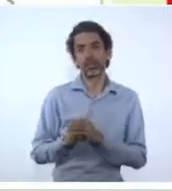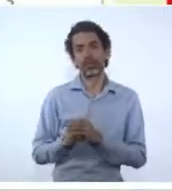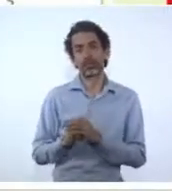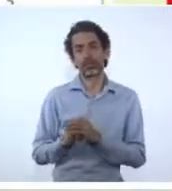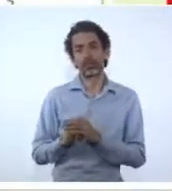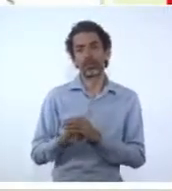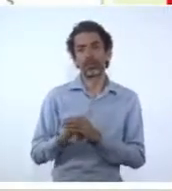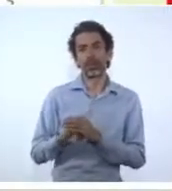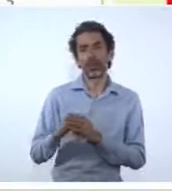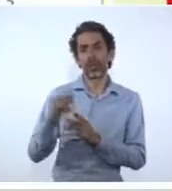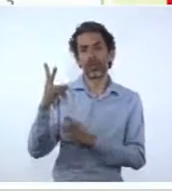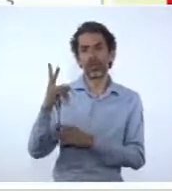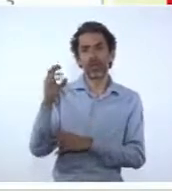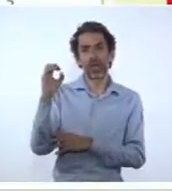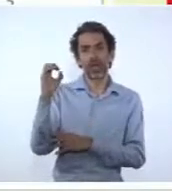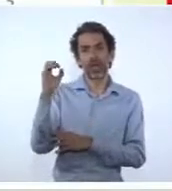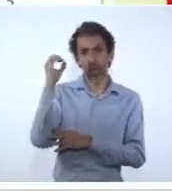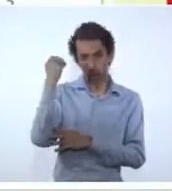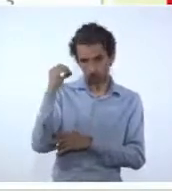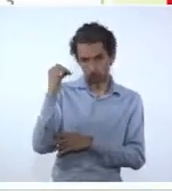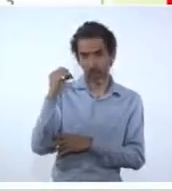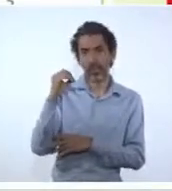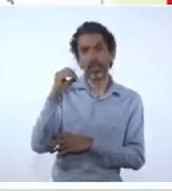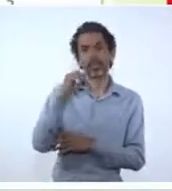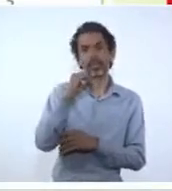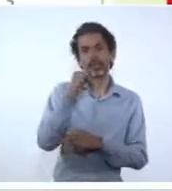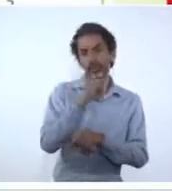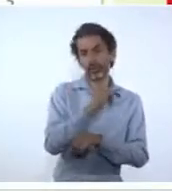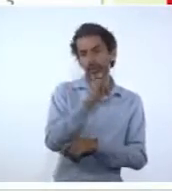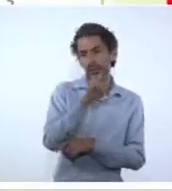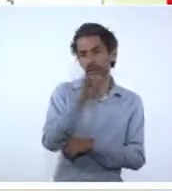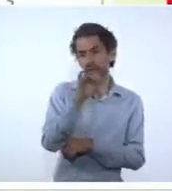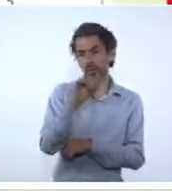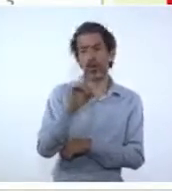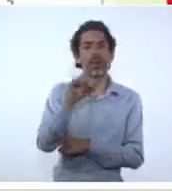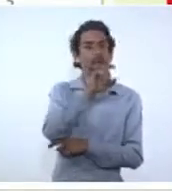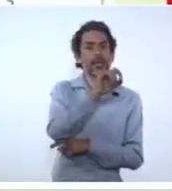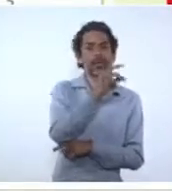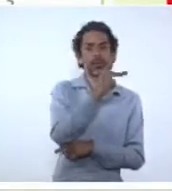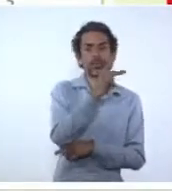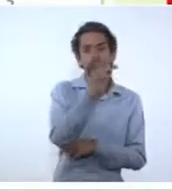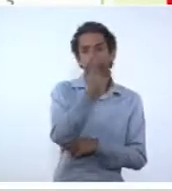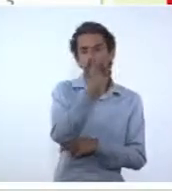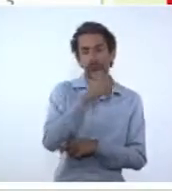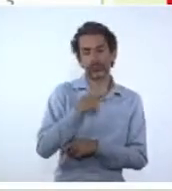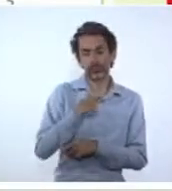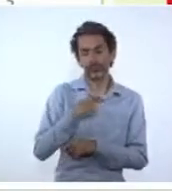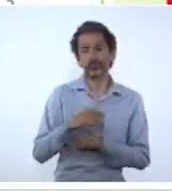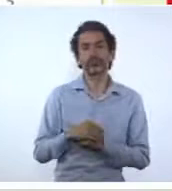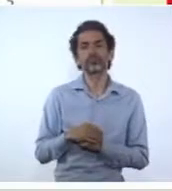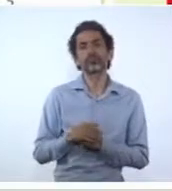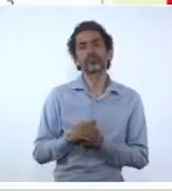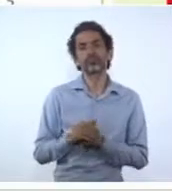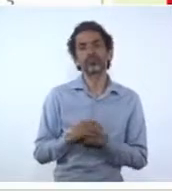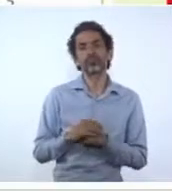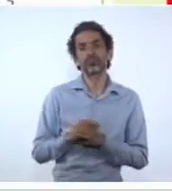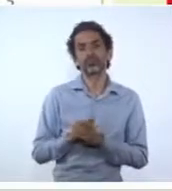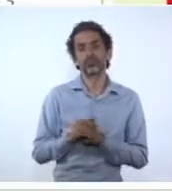2 de octubre, que está en Iztacalco, que solamente es el 22% de las personas, y ahí pueden